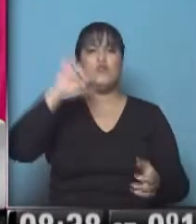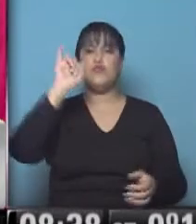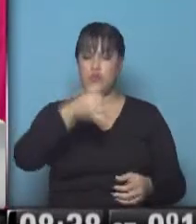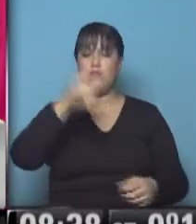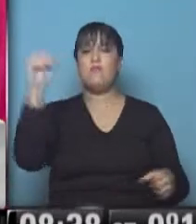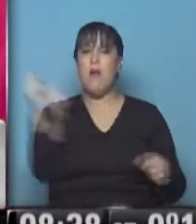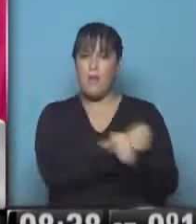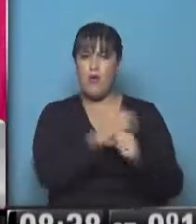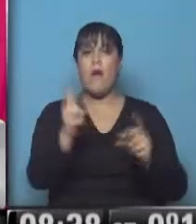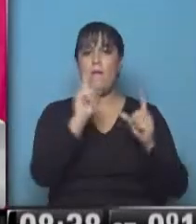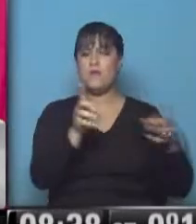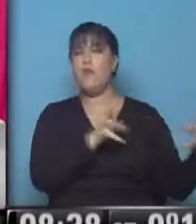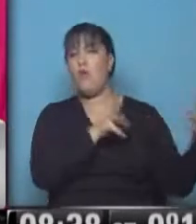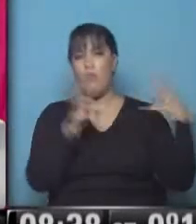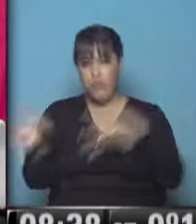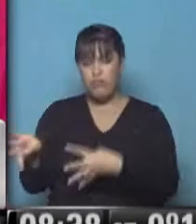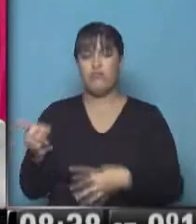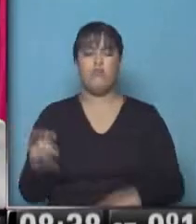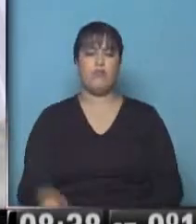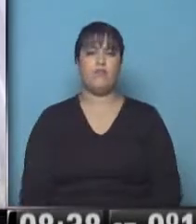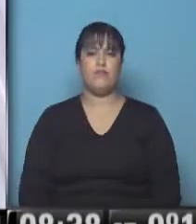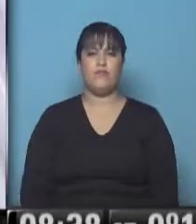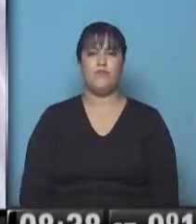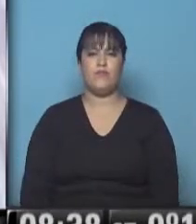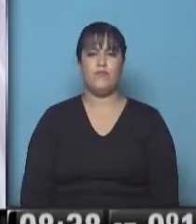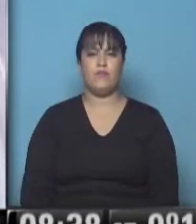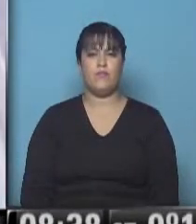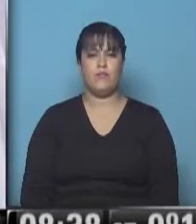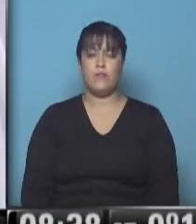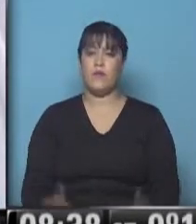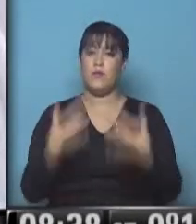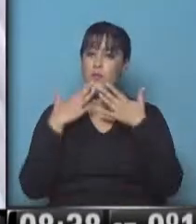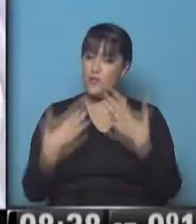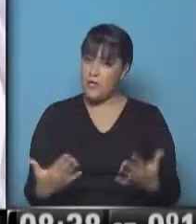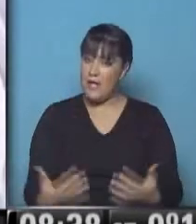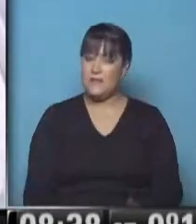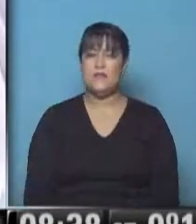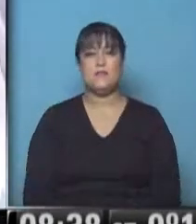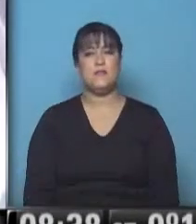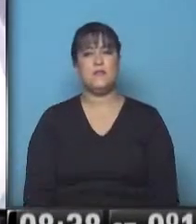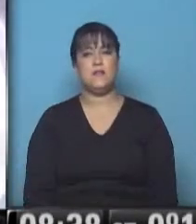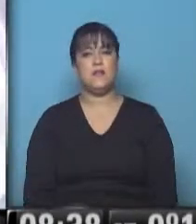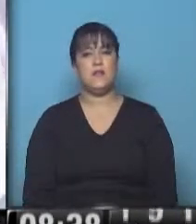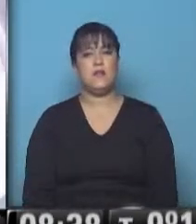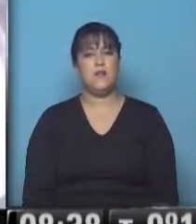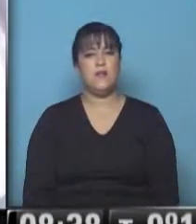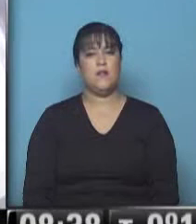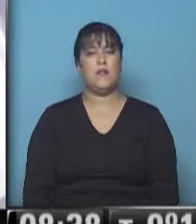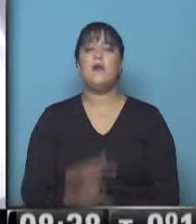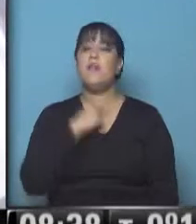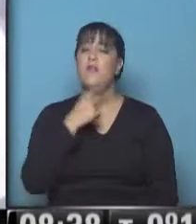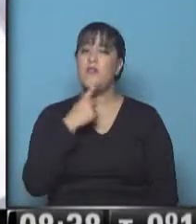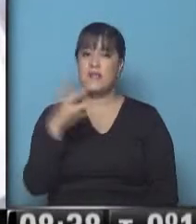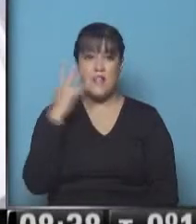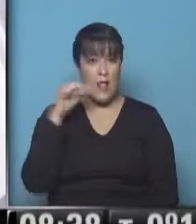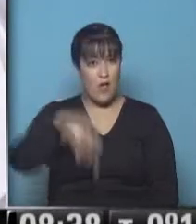nuevo ataque al mundo por parte de eeuu bueno muchas gracias anticipada porque van a estar de